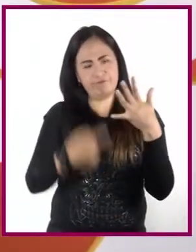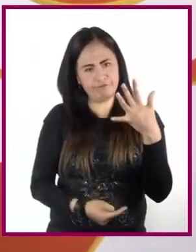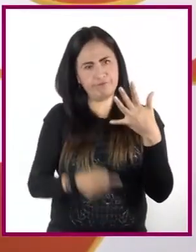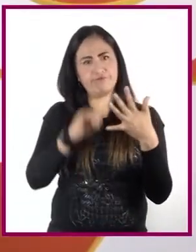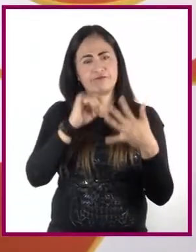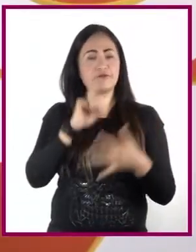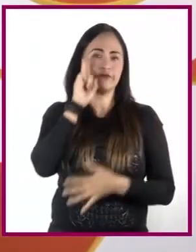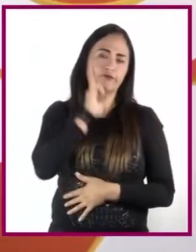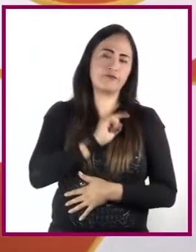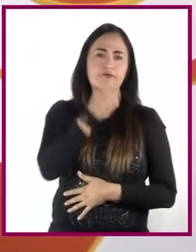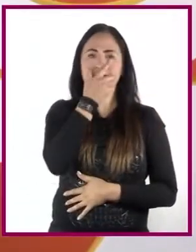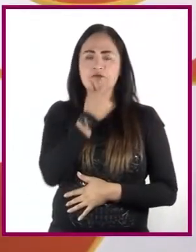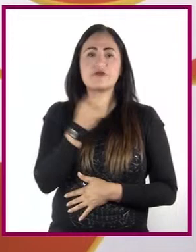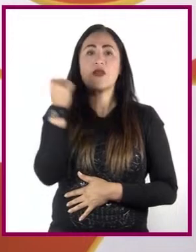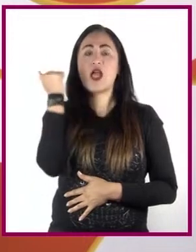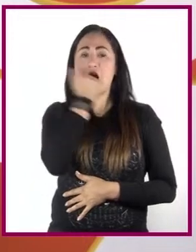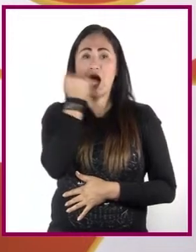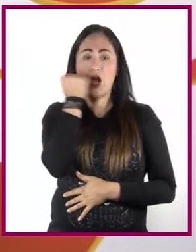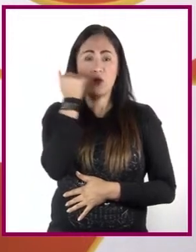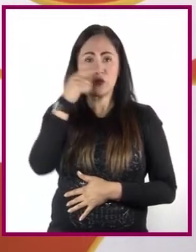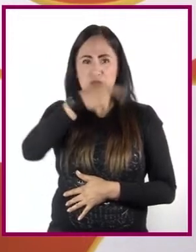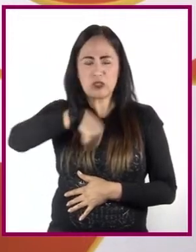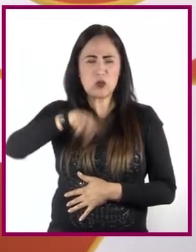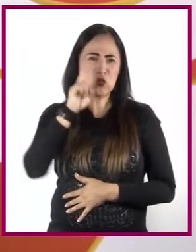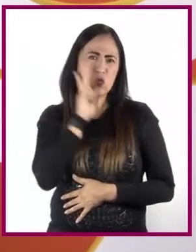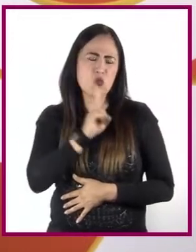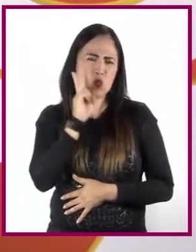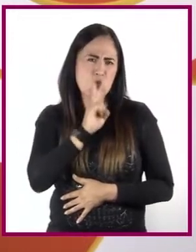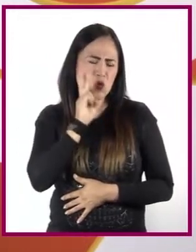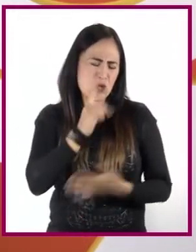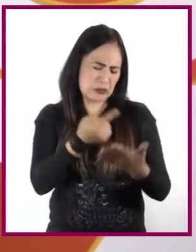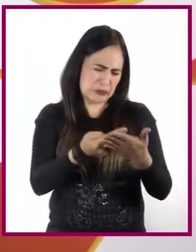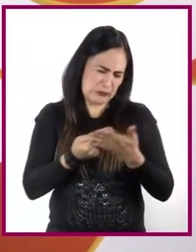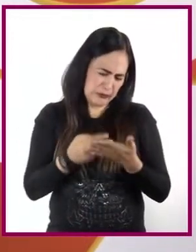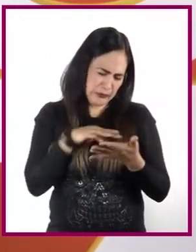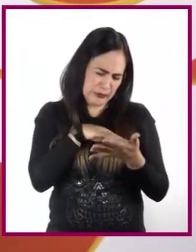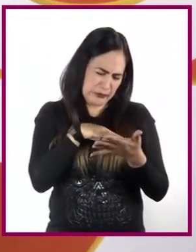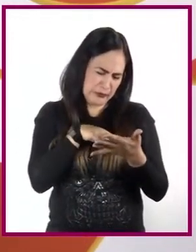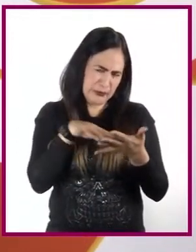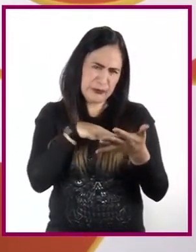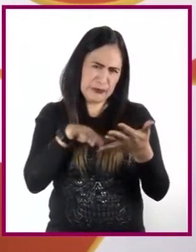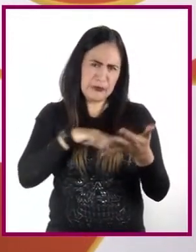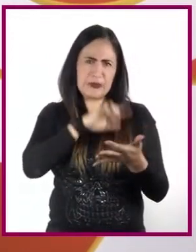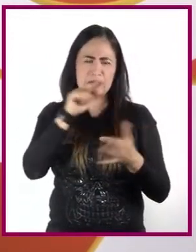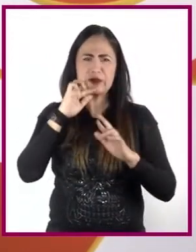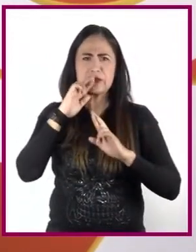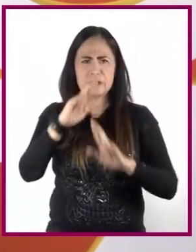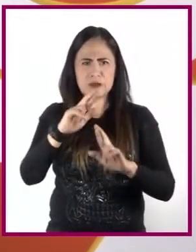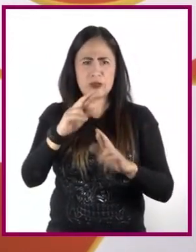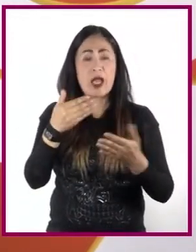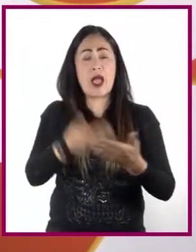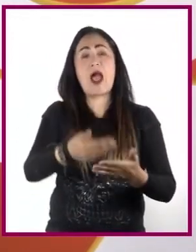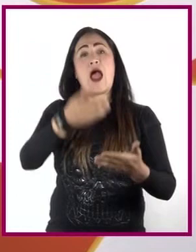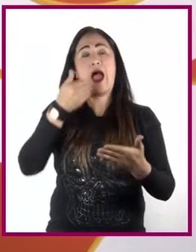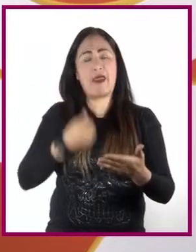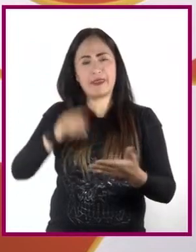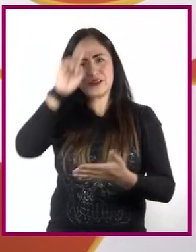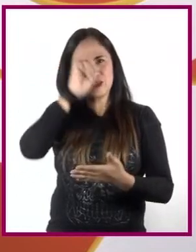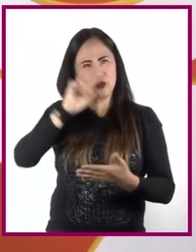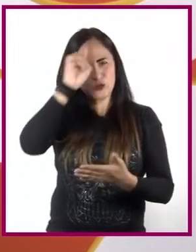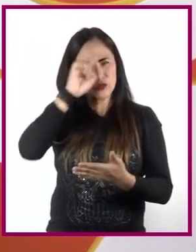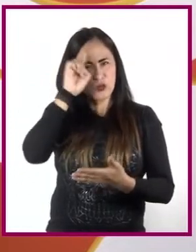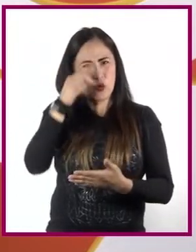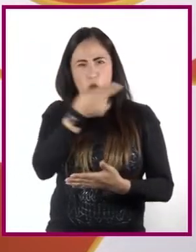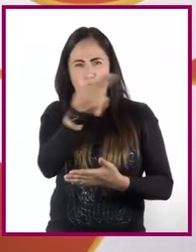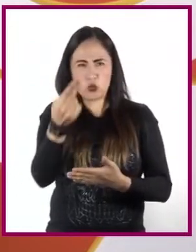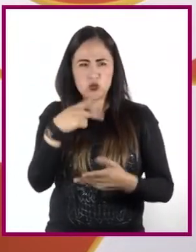las alumnas y alumnos enfrentan estas pruebas. Mencionemos algunas recomendaciones para llegar con confianza y no